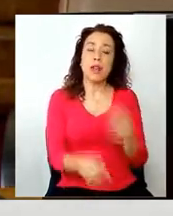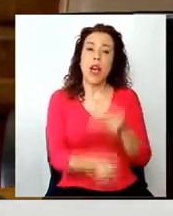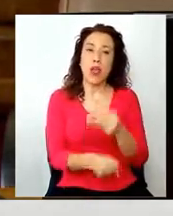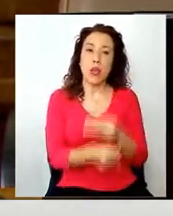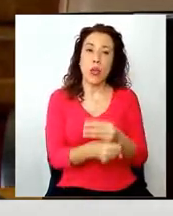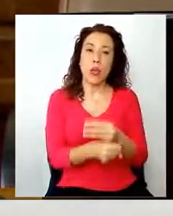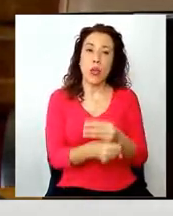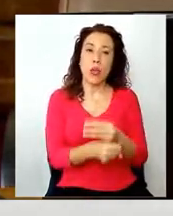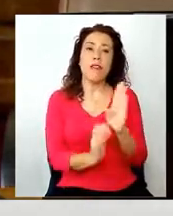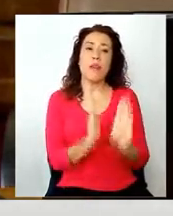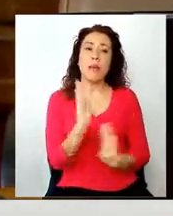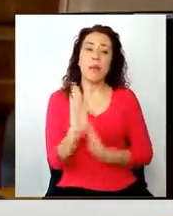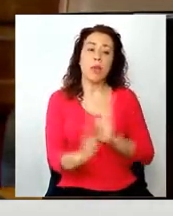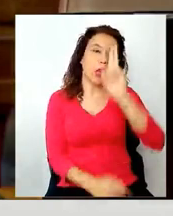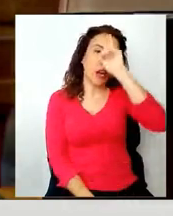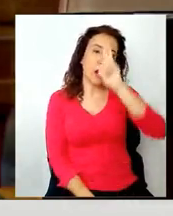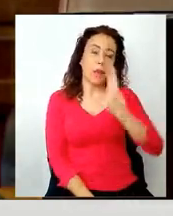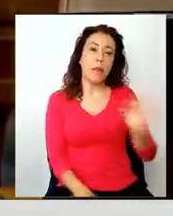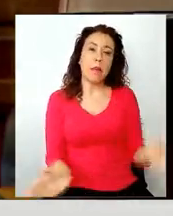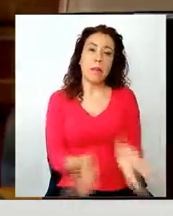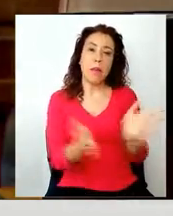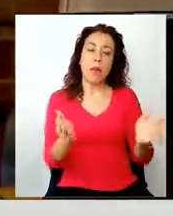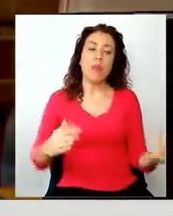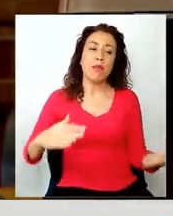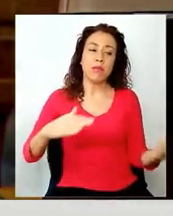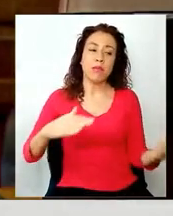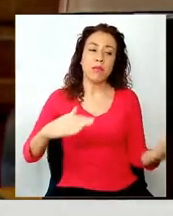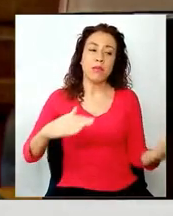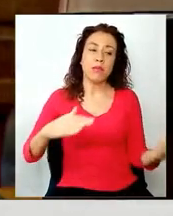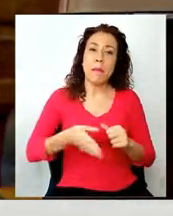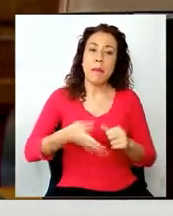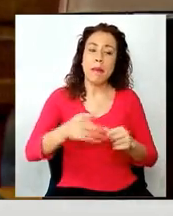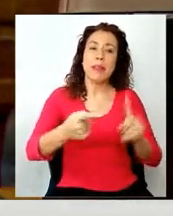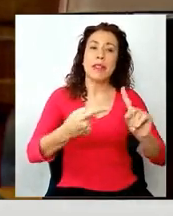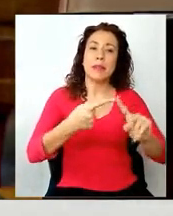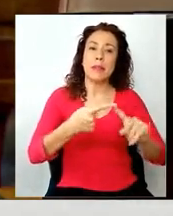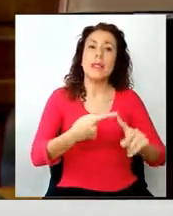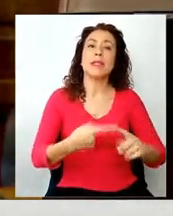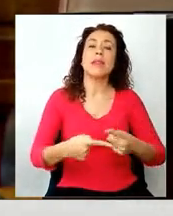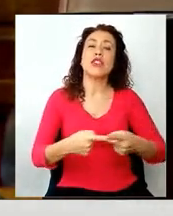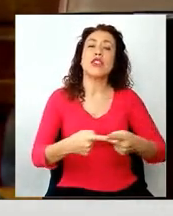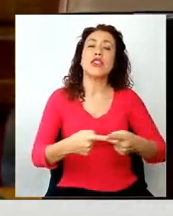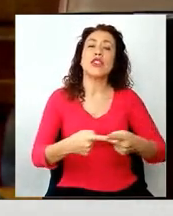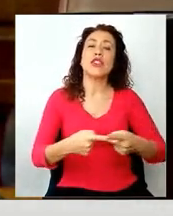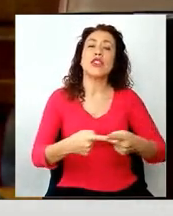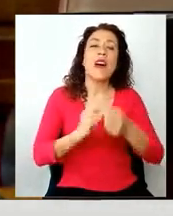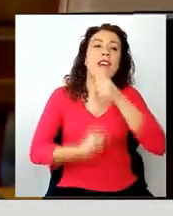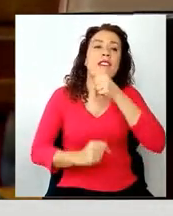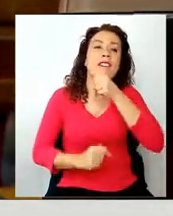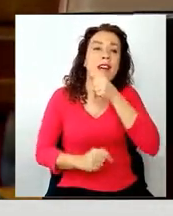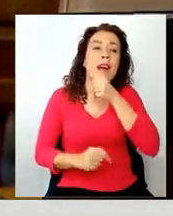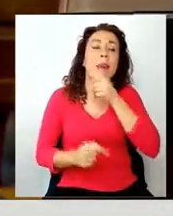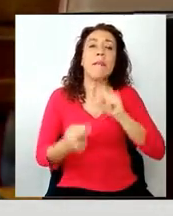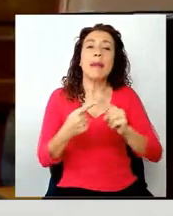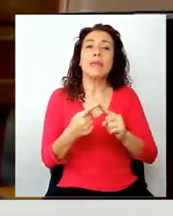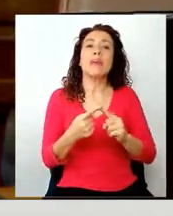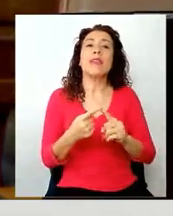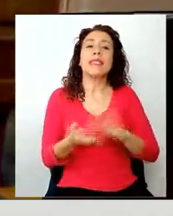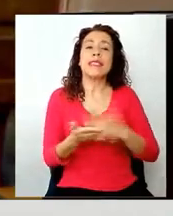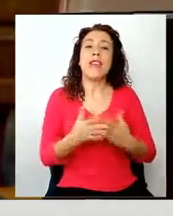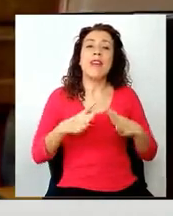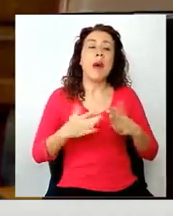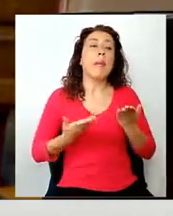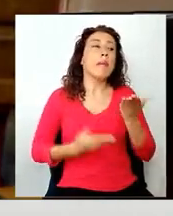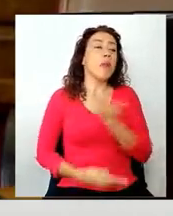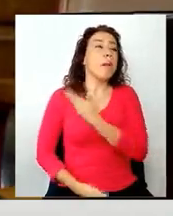protegidos y respetados promoviendo su inclusión activa en la sociedad y su envejecimiento positivo activo saludable y feliz le pedimos al presidente que atienda nuestro llamado